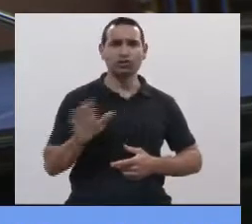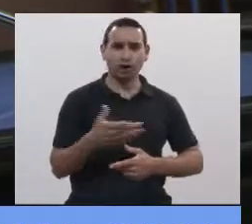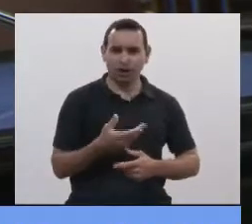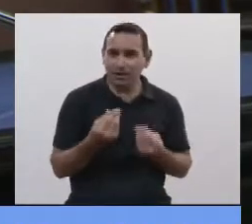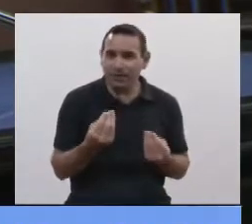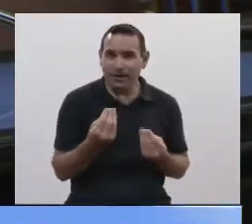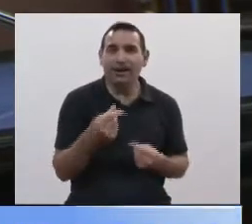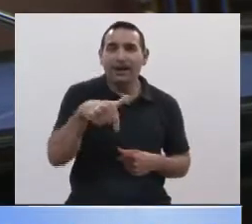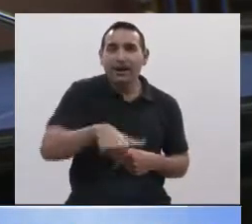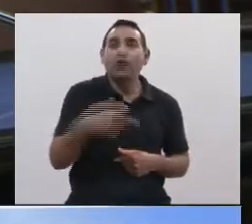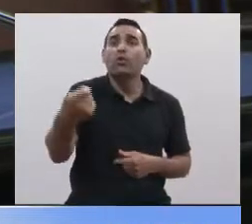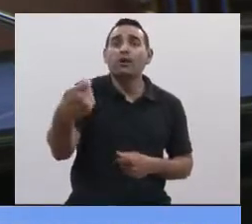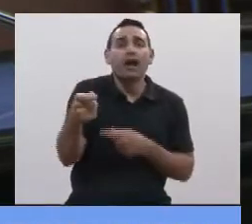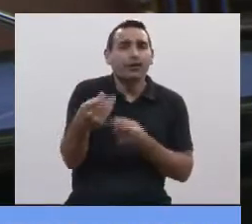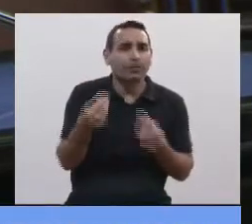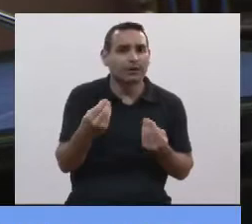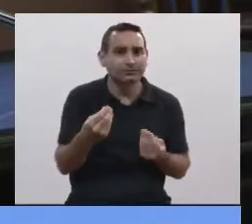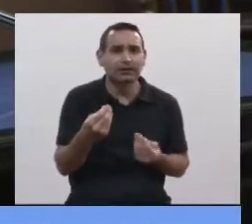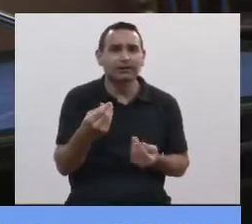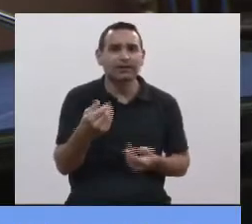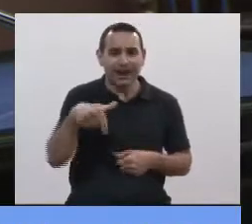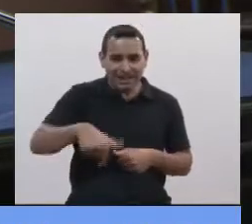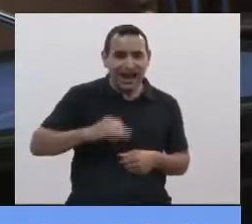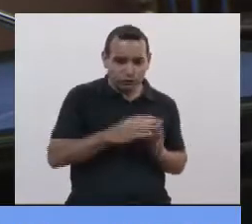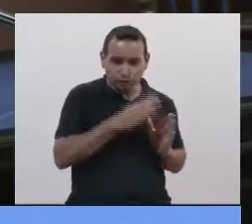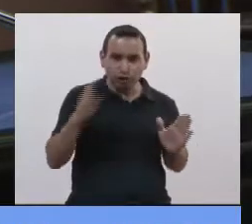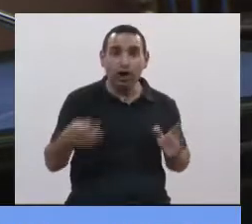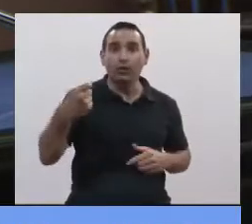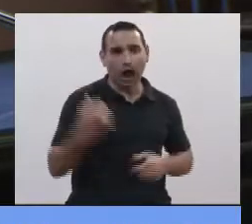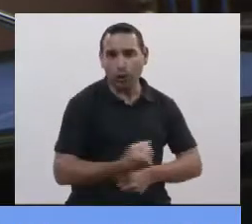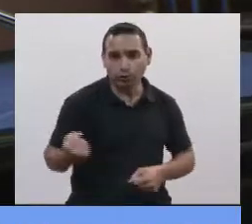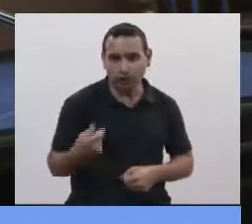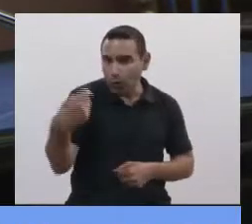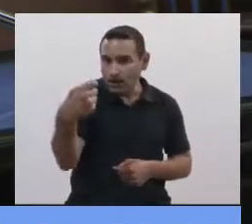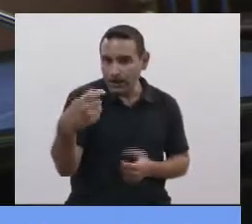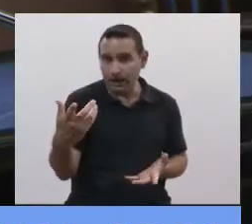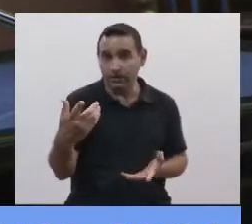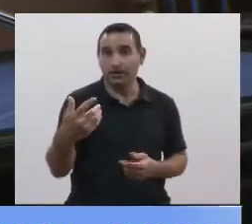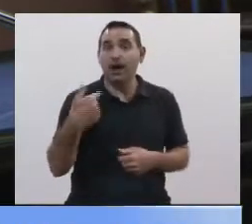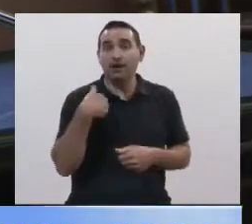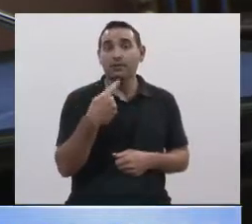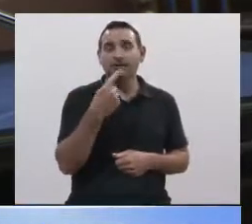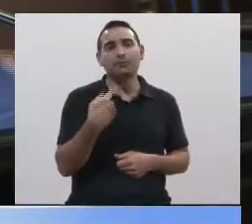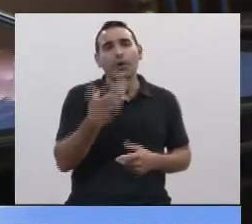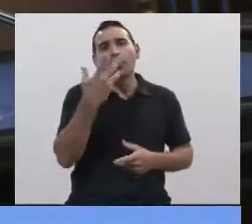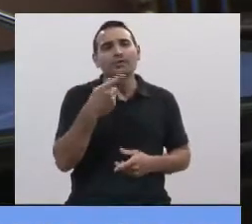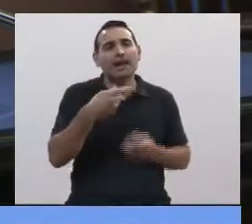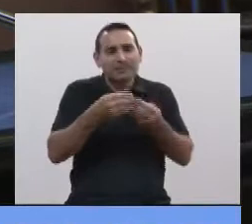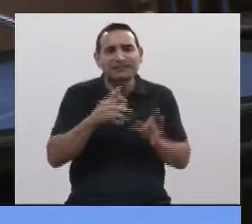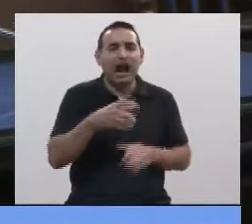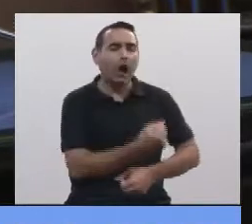qué estamos por hacer con los jubilados? ¿O qué ya hicimos este año? Ajustarlos. A mí me hubiera gustado que empecemos con otros